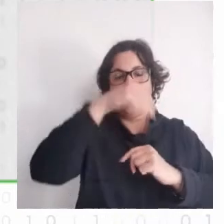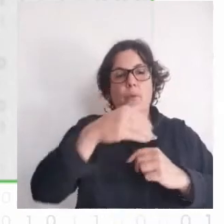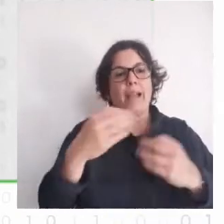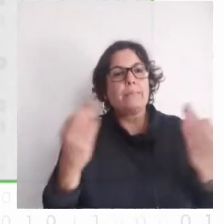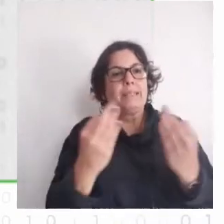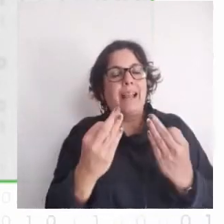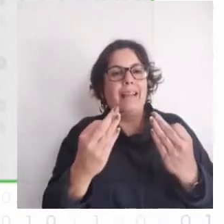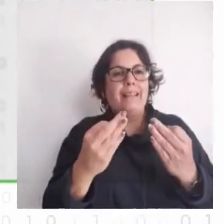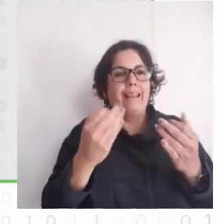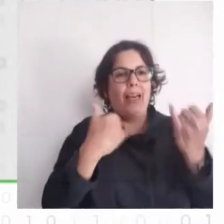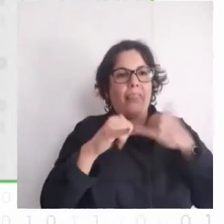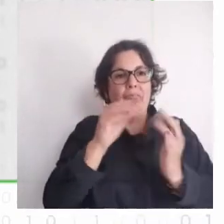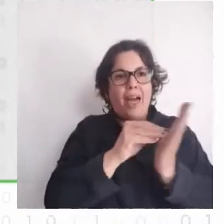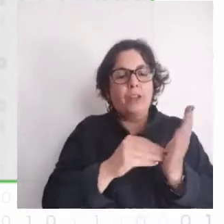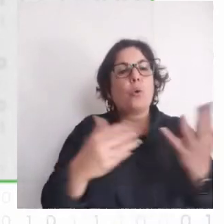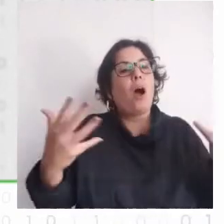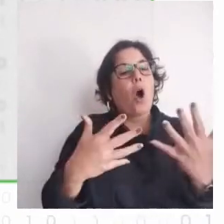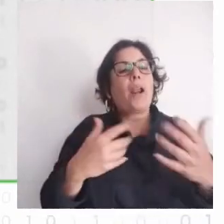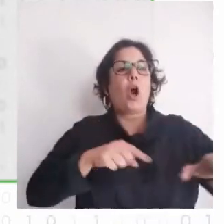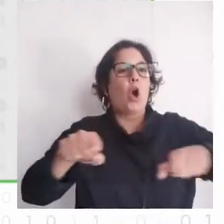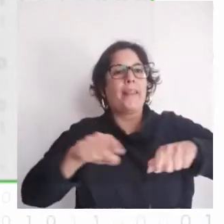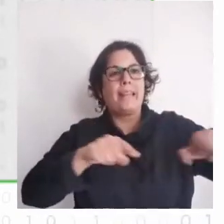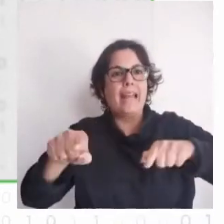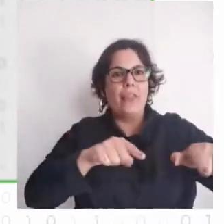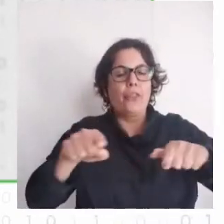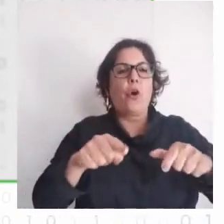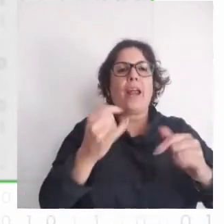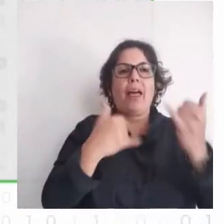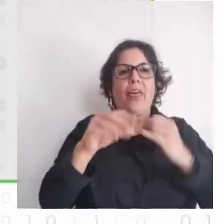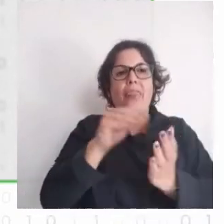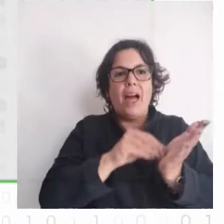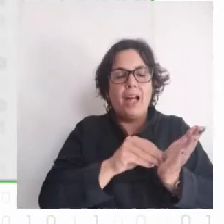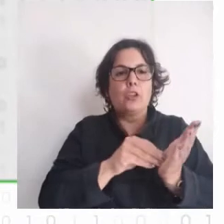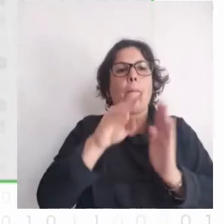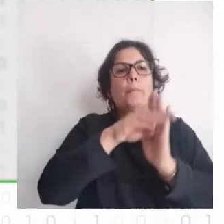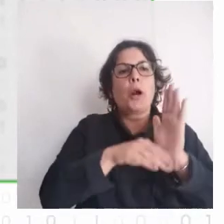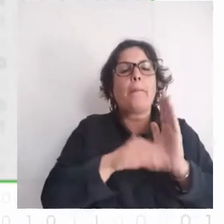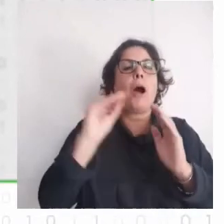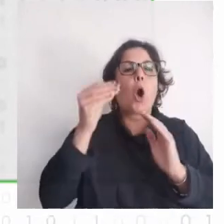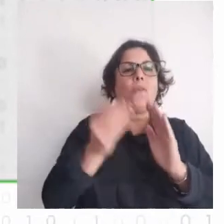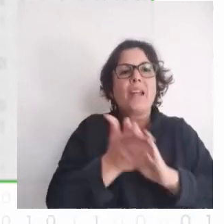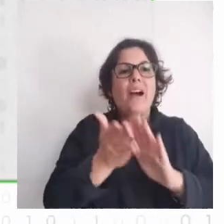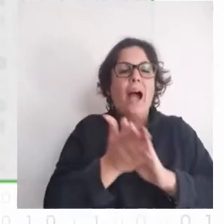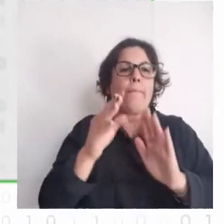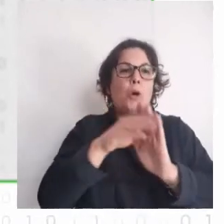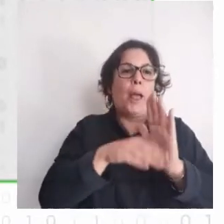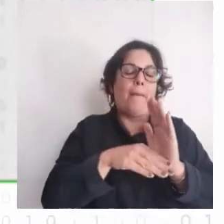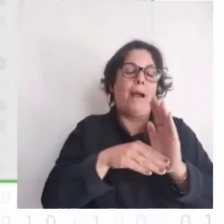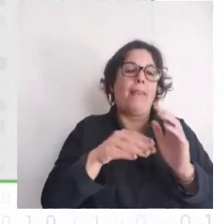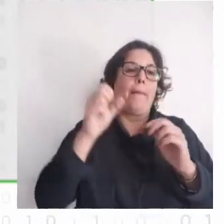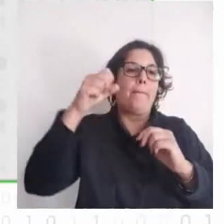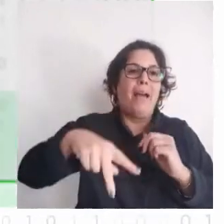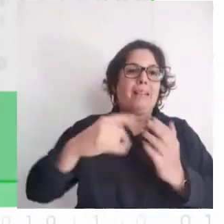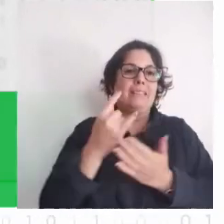y actualmente me desempeño como coordinadora de operaciones y datos del programa Jóvenes a Programar de Plan Ceibal. Gracias